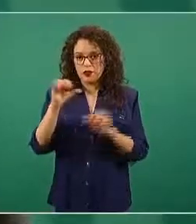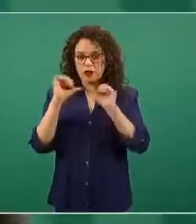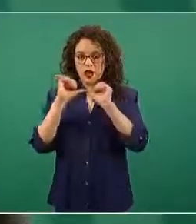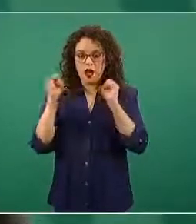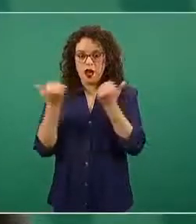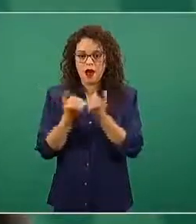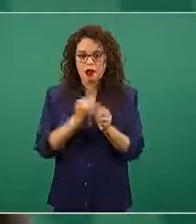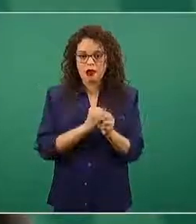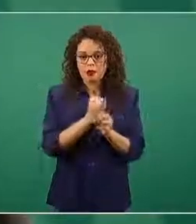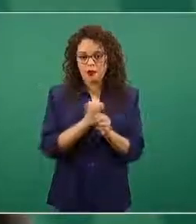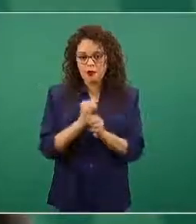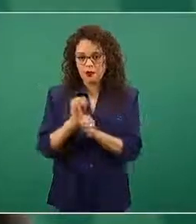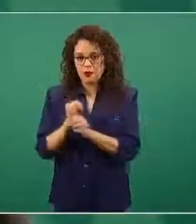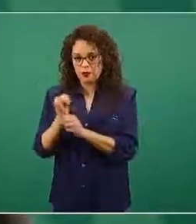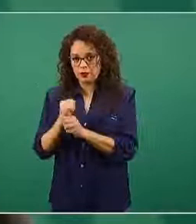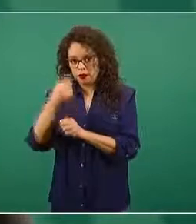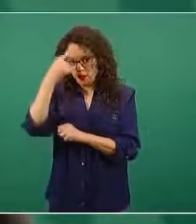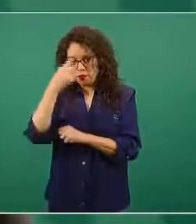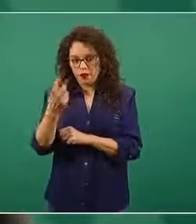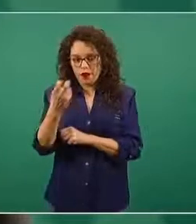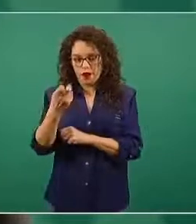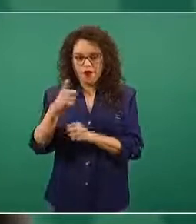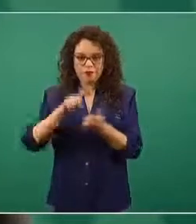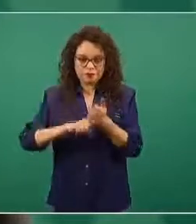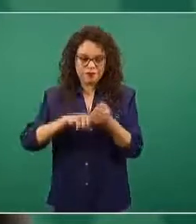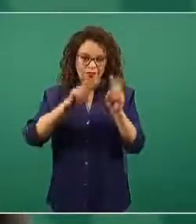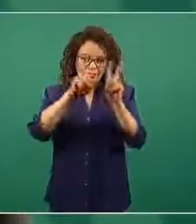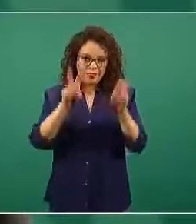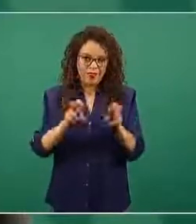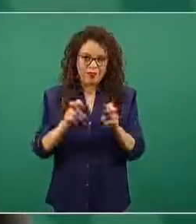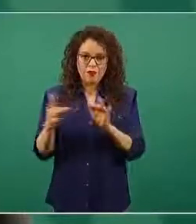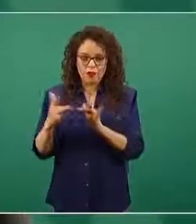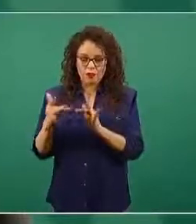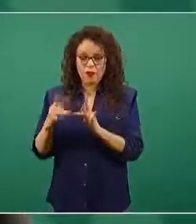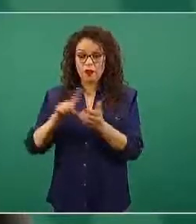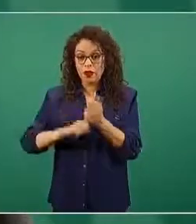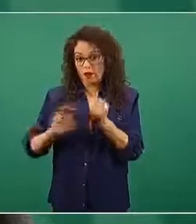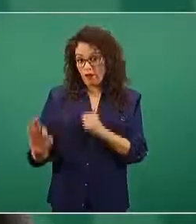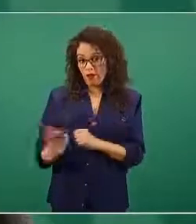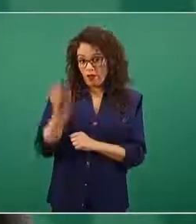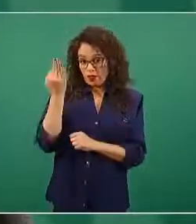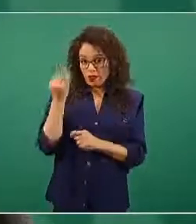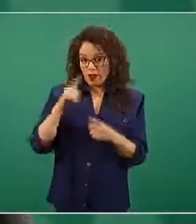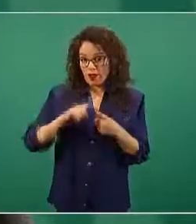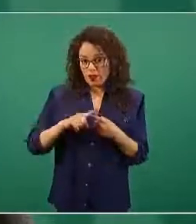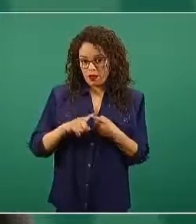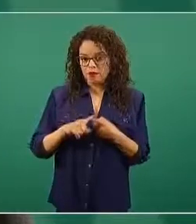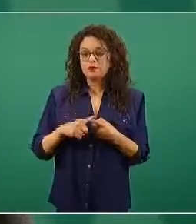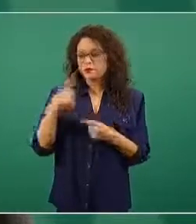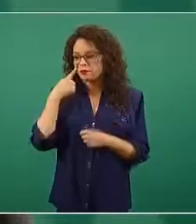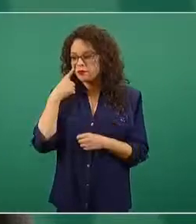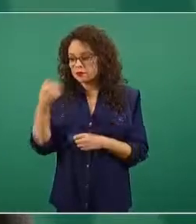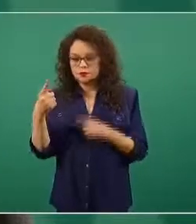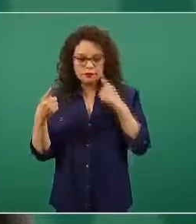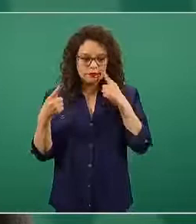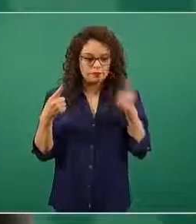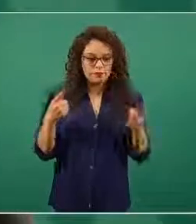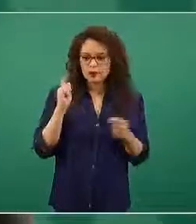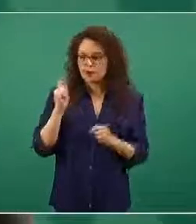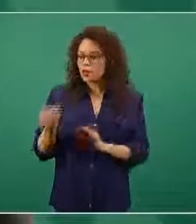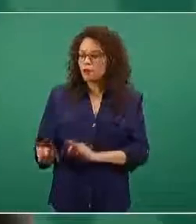de investigación para efecto de los contactos. Una es el mismo nivel federal, en donde estamos viendo lógicamente los contactos